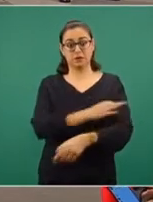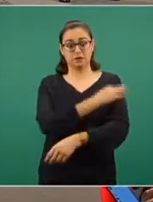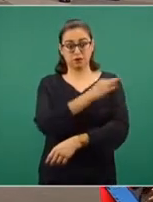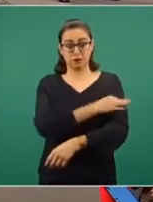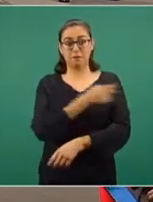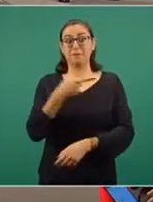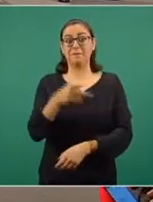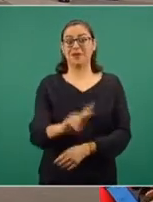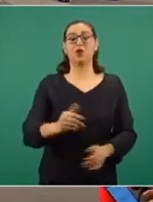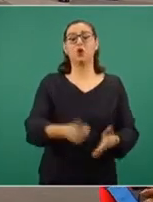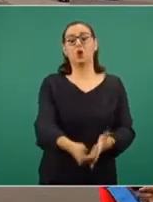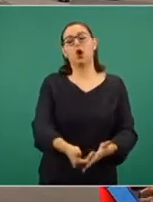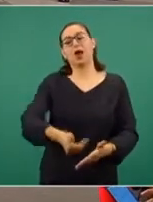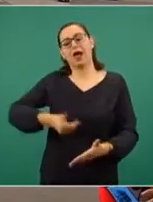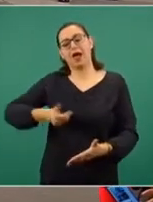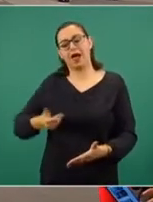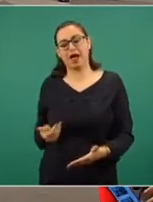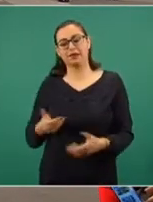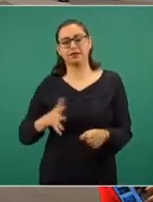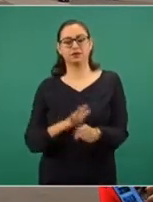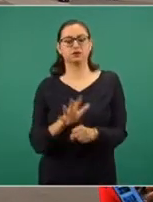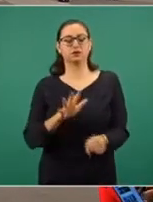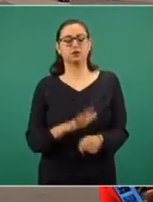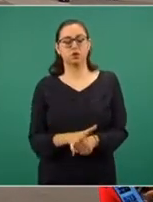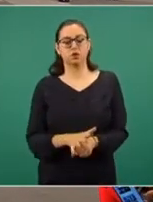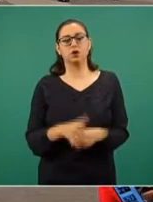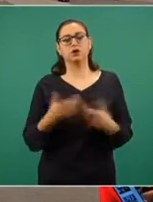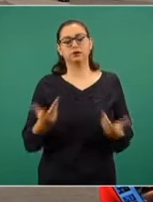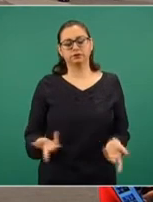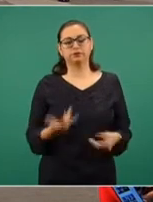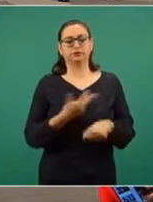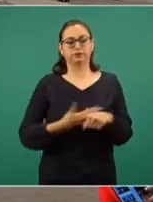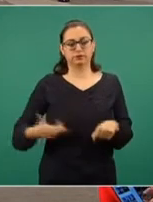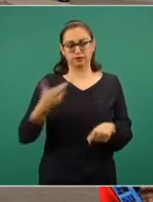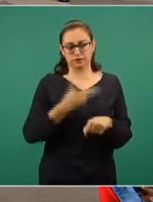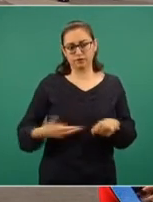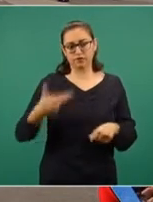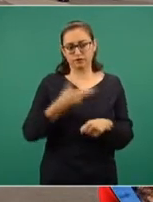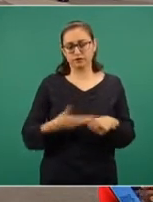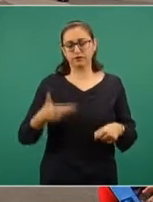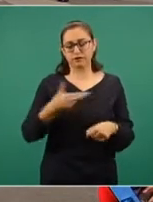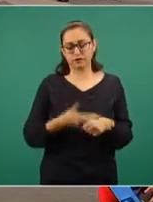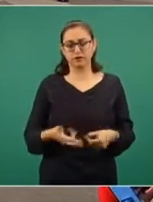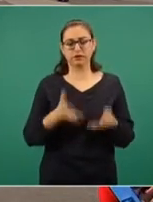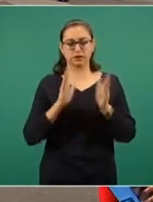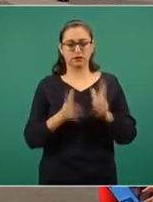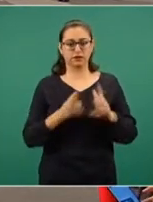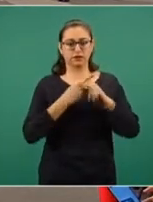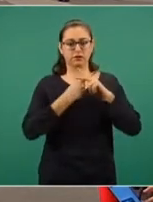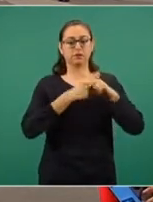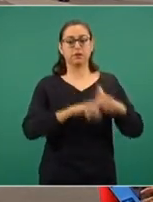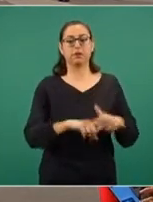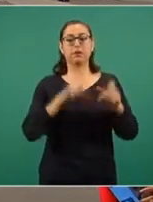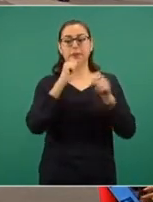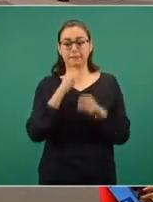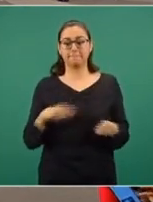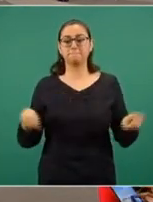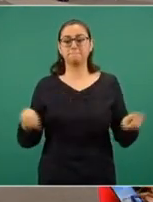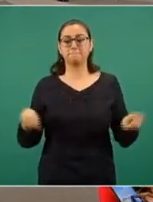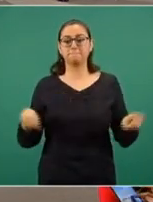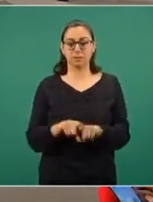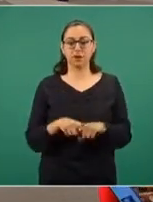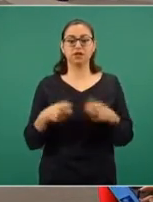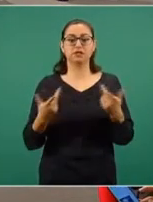vacunación, que es la asignación y el equipamiento de centros de vacunación, que ya se está precisamente realizando, así como una